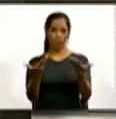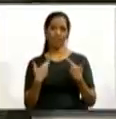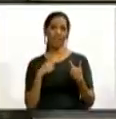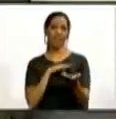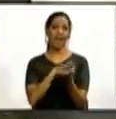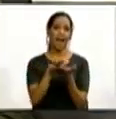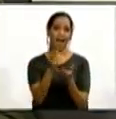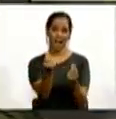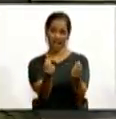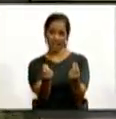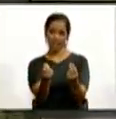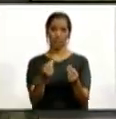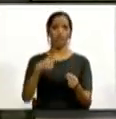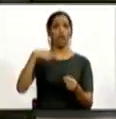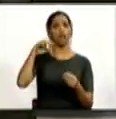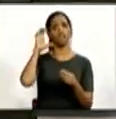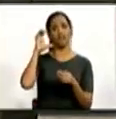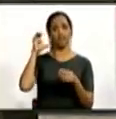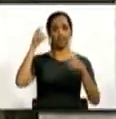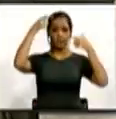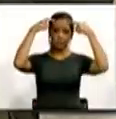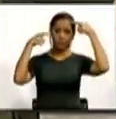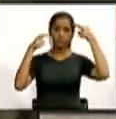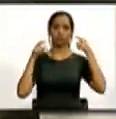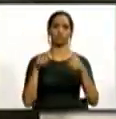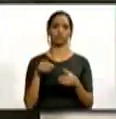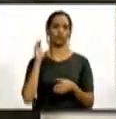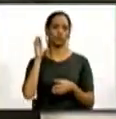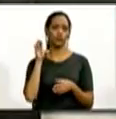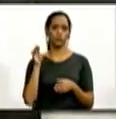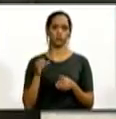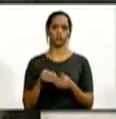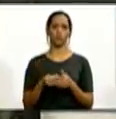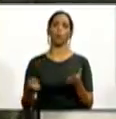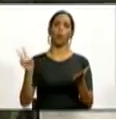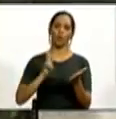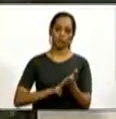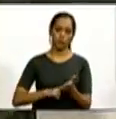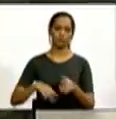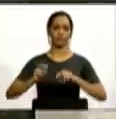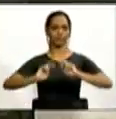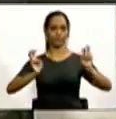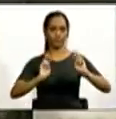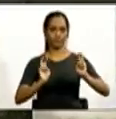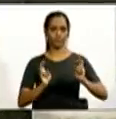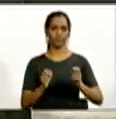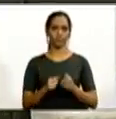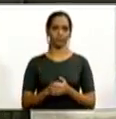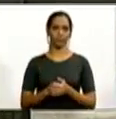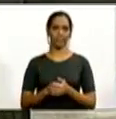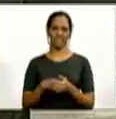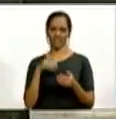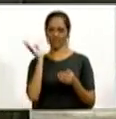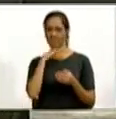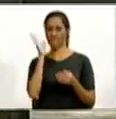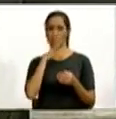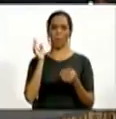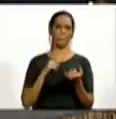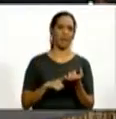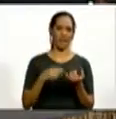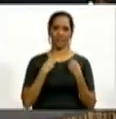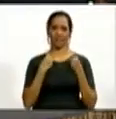el chavismo, somos unos mantenidos. Tal. Volvió el tema de que nos volvimos mal, vivimos en